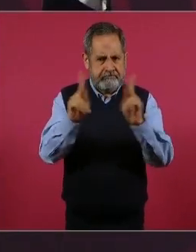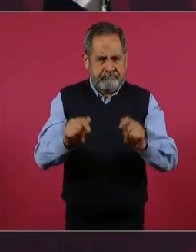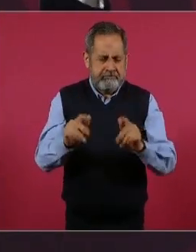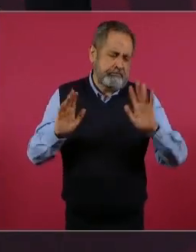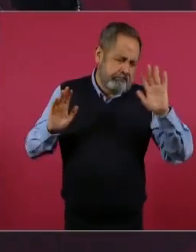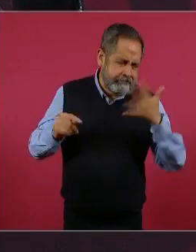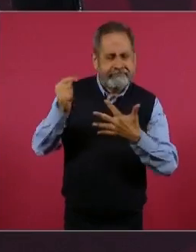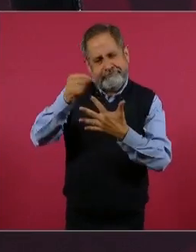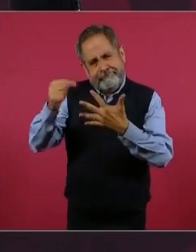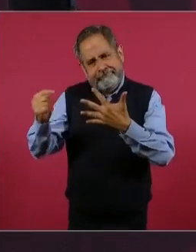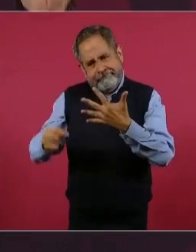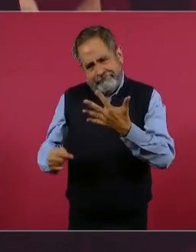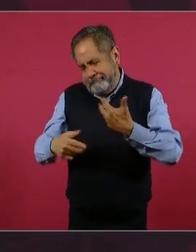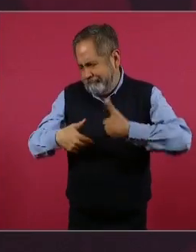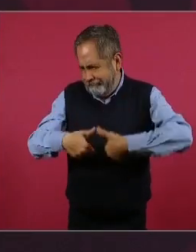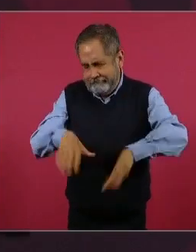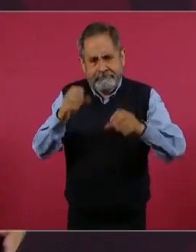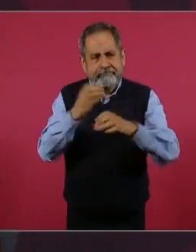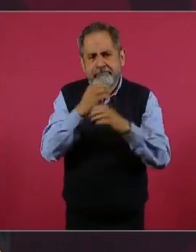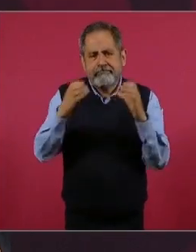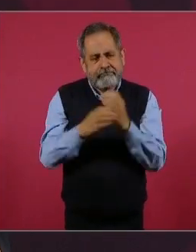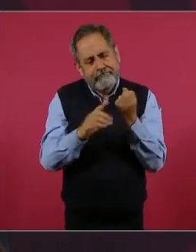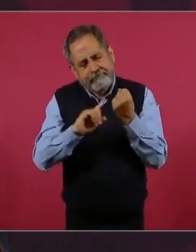aunque se tienen que atender